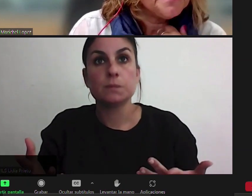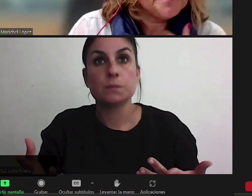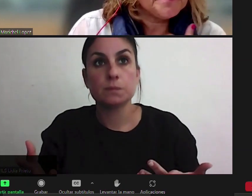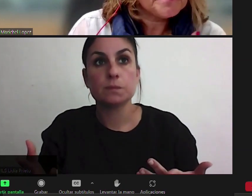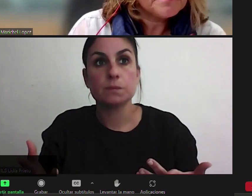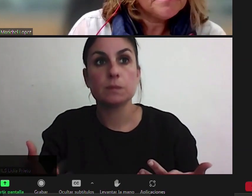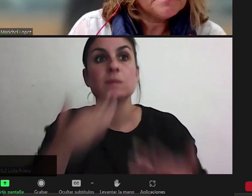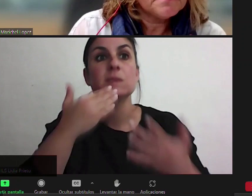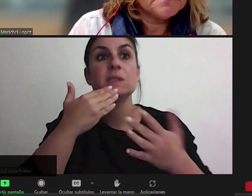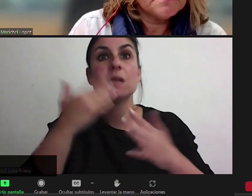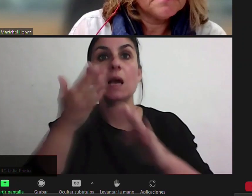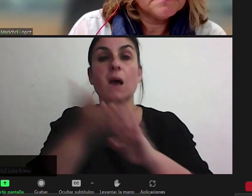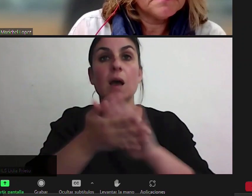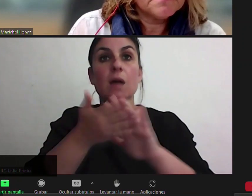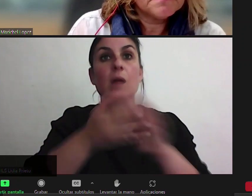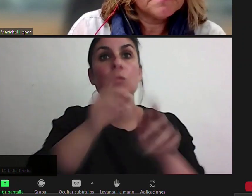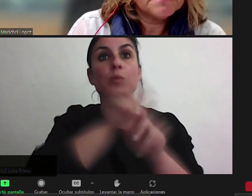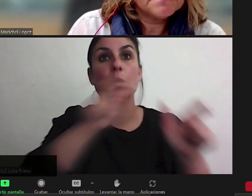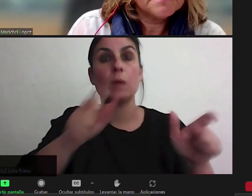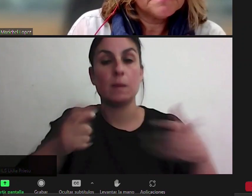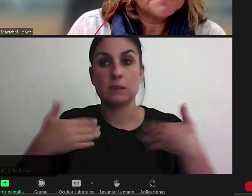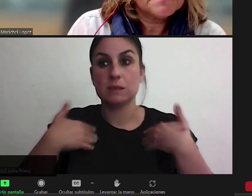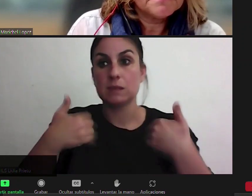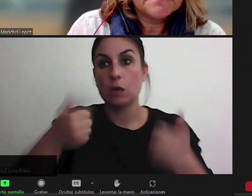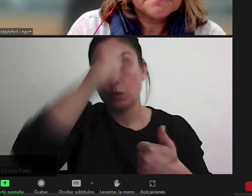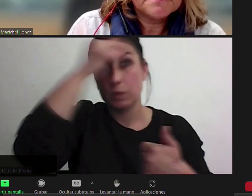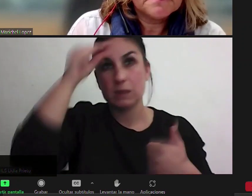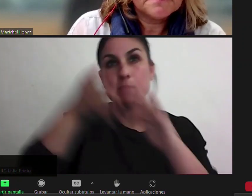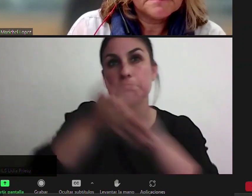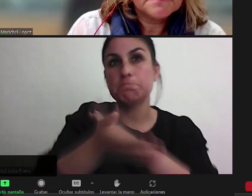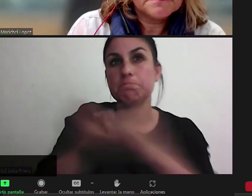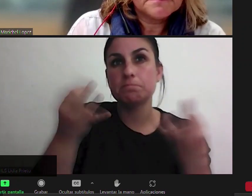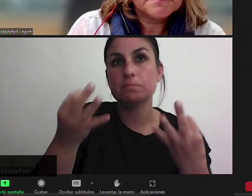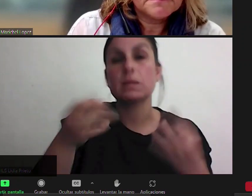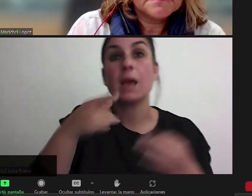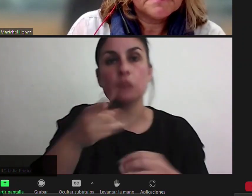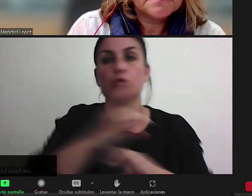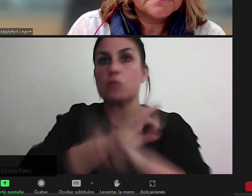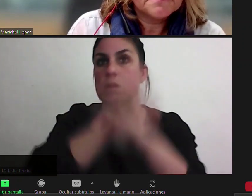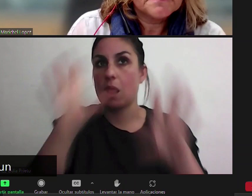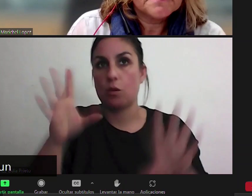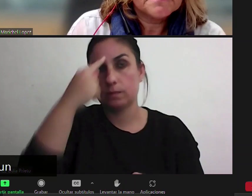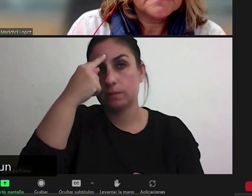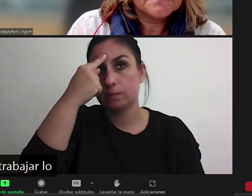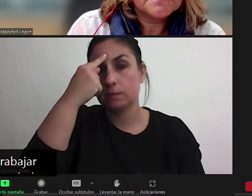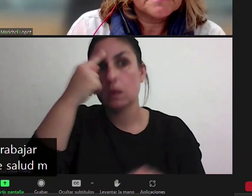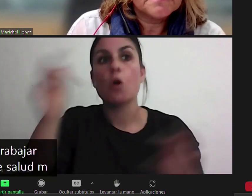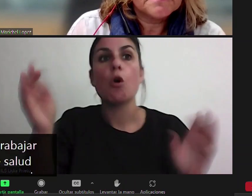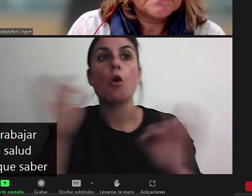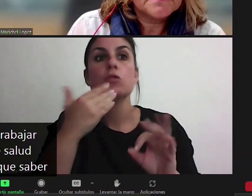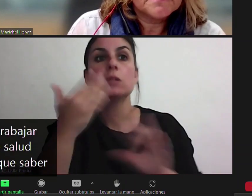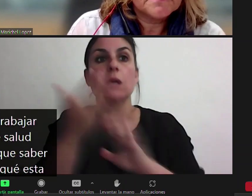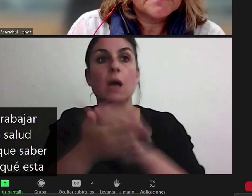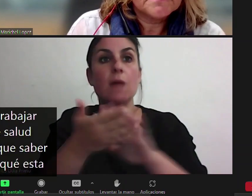referimos cuando hablamos de problemas de salud mental, a qué nos referimos cuando hablamos de salud mental en sí, a qué nos referimos cuando hablamos